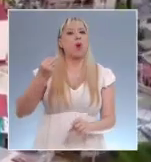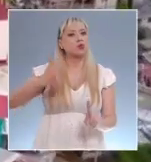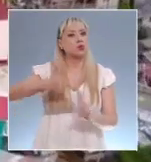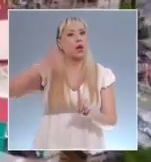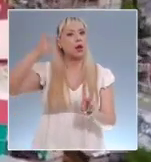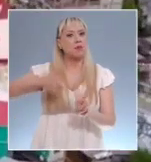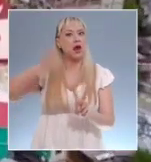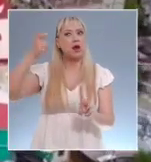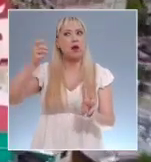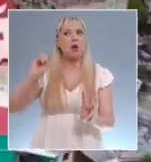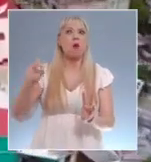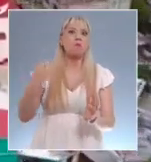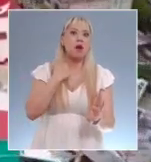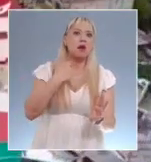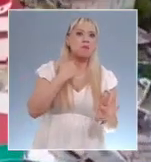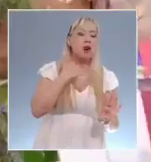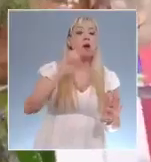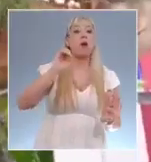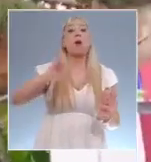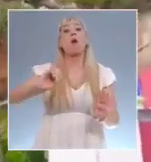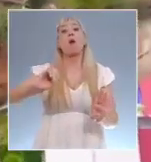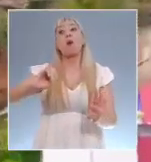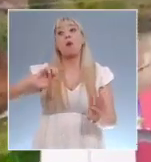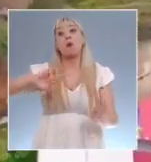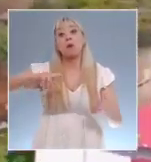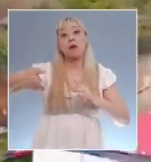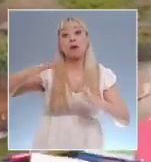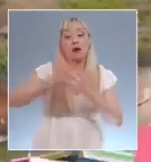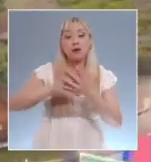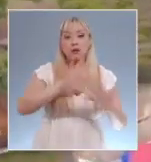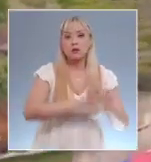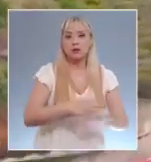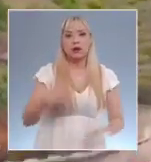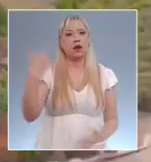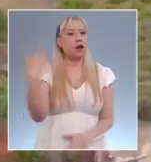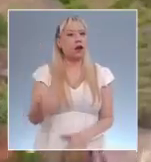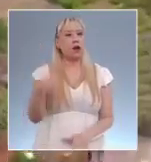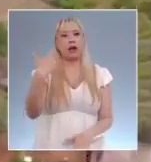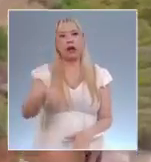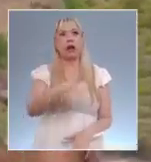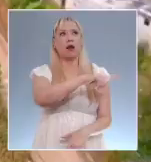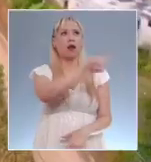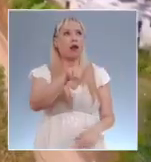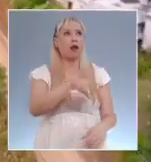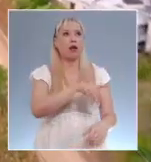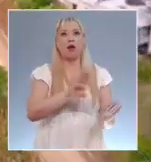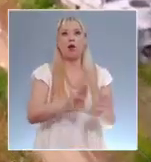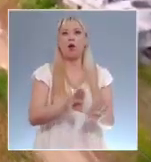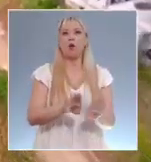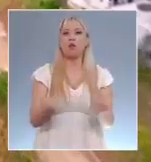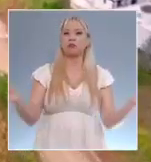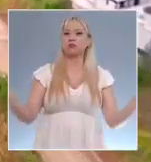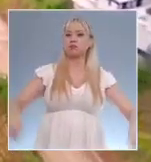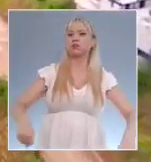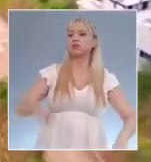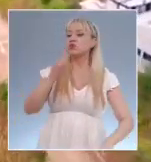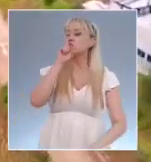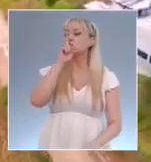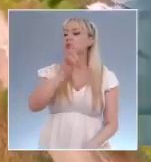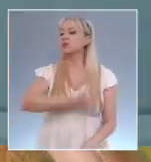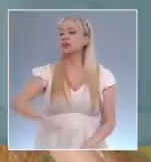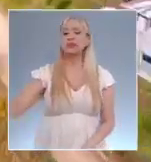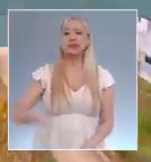poderosos que han explotado ilegalmente los recursos naturales. Para el canal del Poder Judicial de la Federación, Juan Carlos